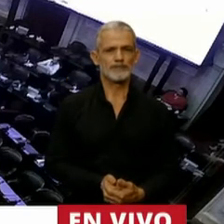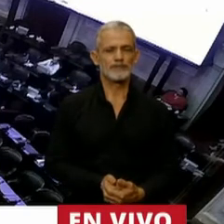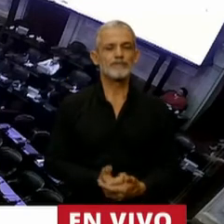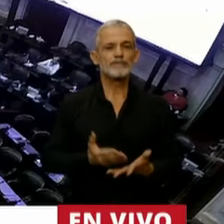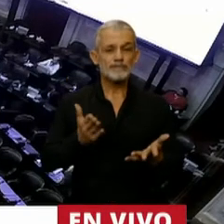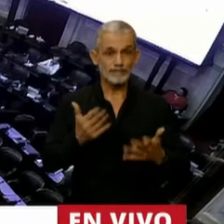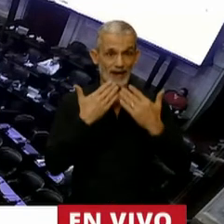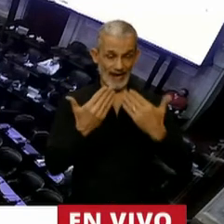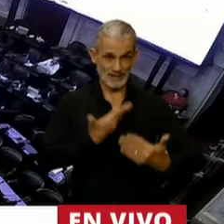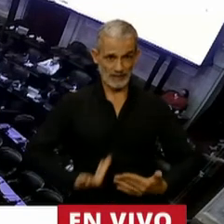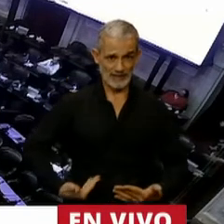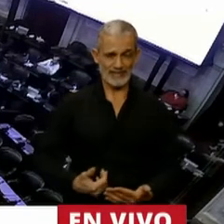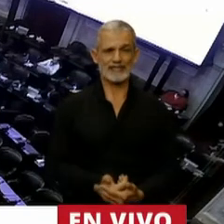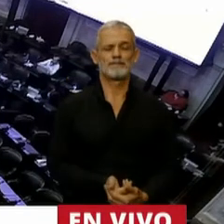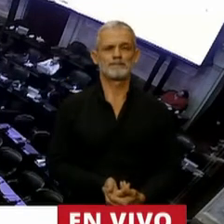Gracias, presidente.